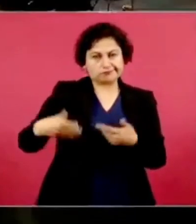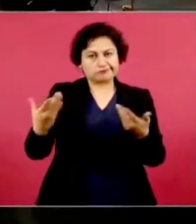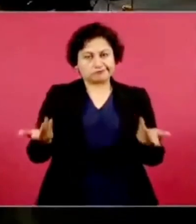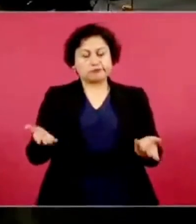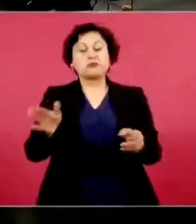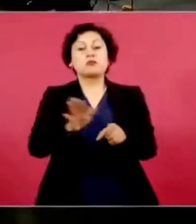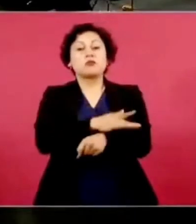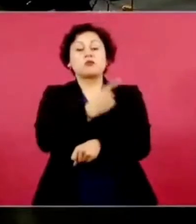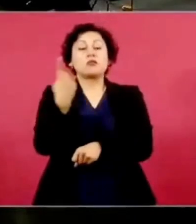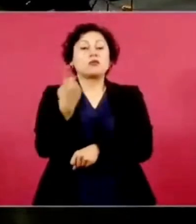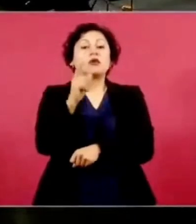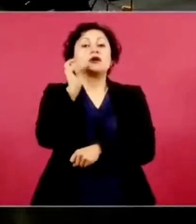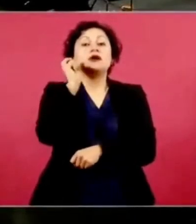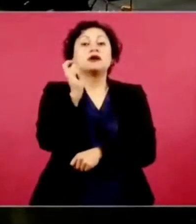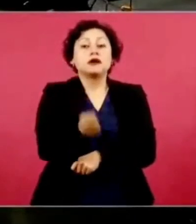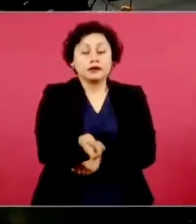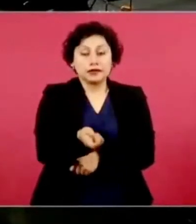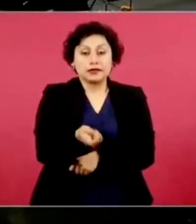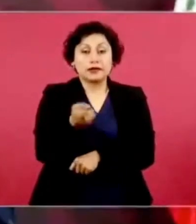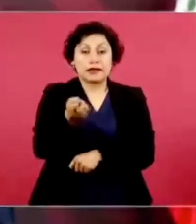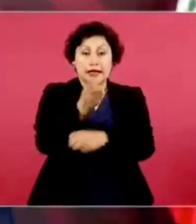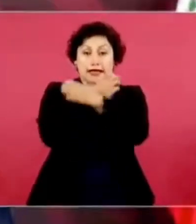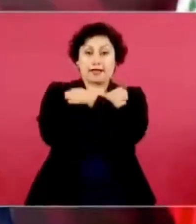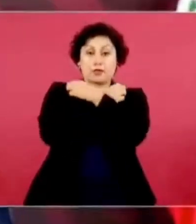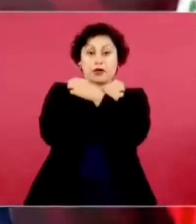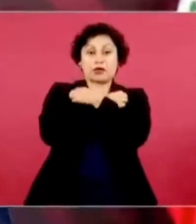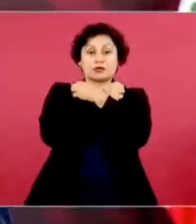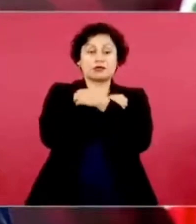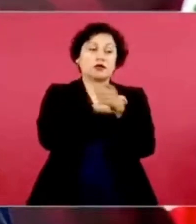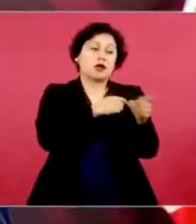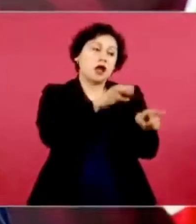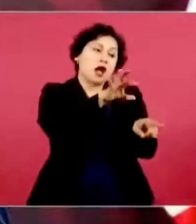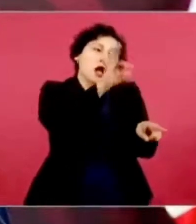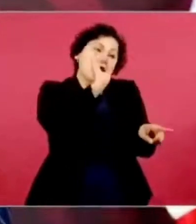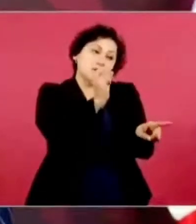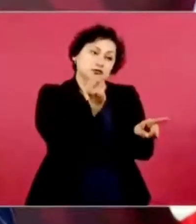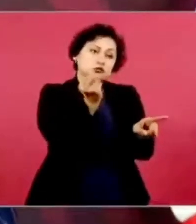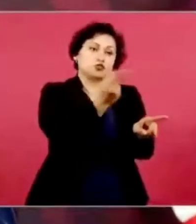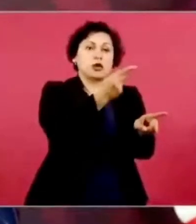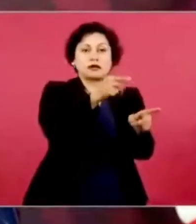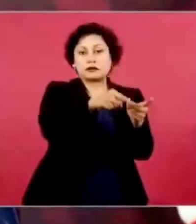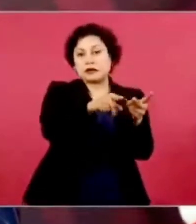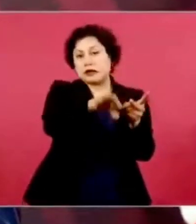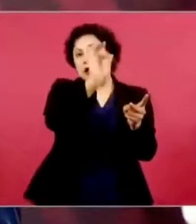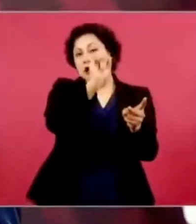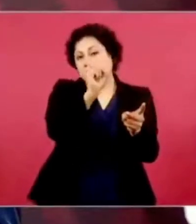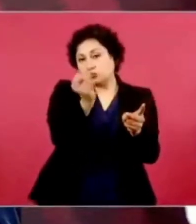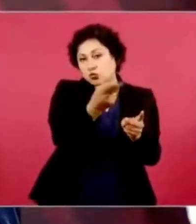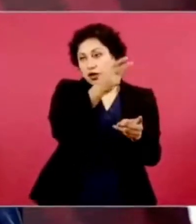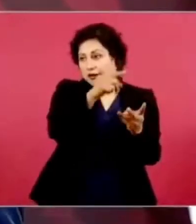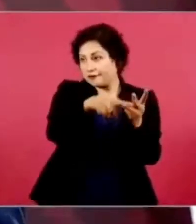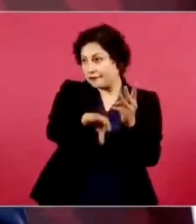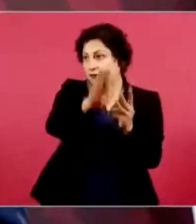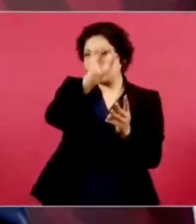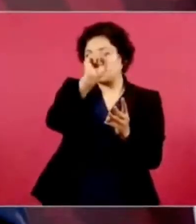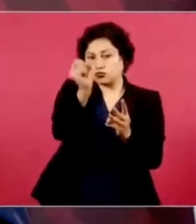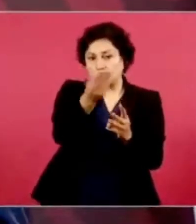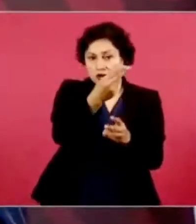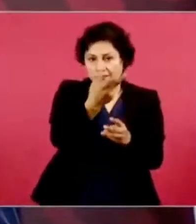No se puede poner la educación al mercado como si fuese una mercancía para ver